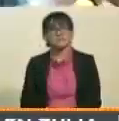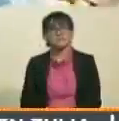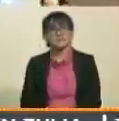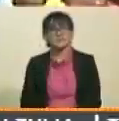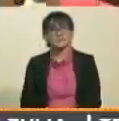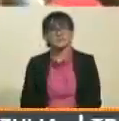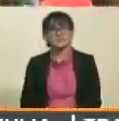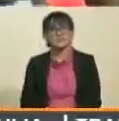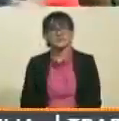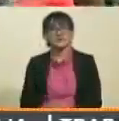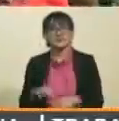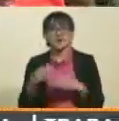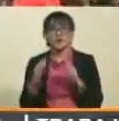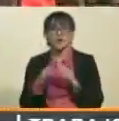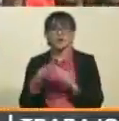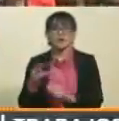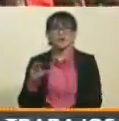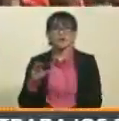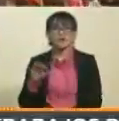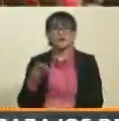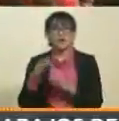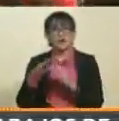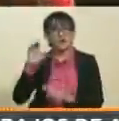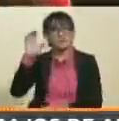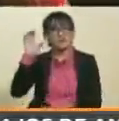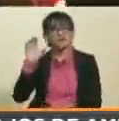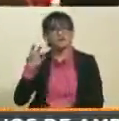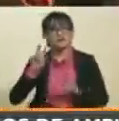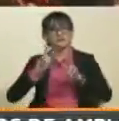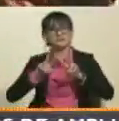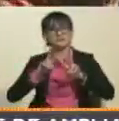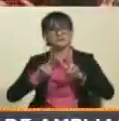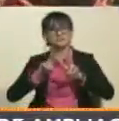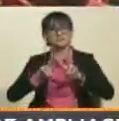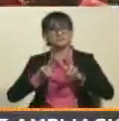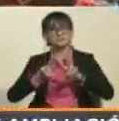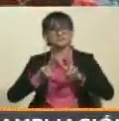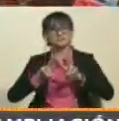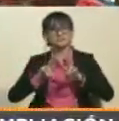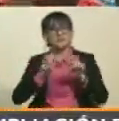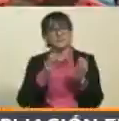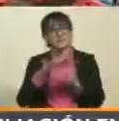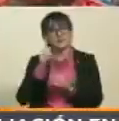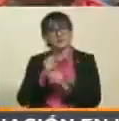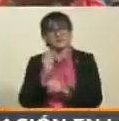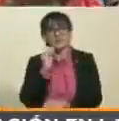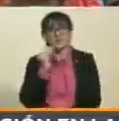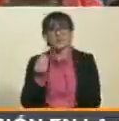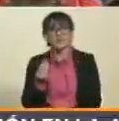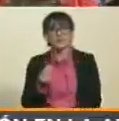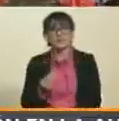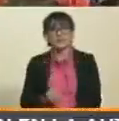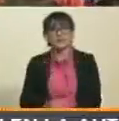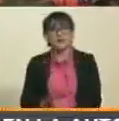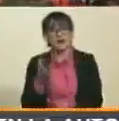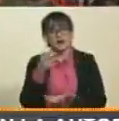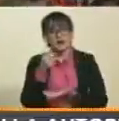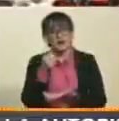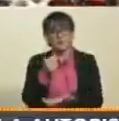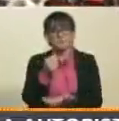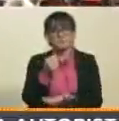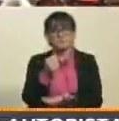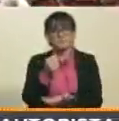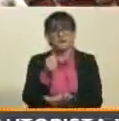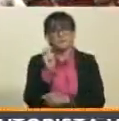Hogares de la Patria, la gran misión Vivienda Venezuela, el Plan Chamba Juvenil, los CLAP,